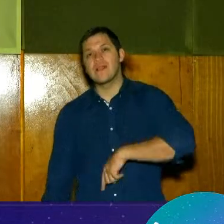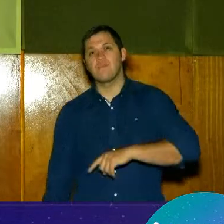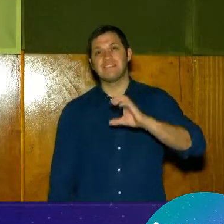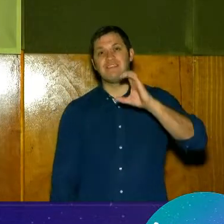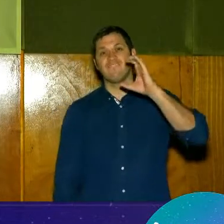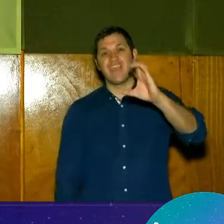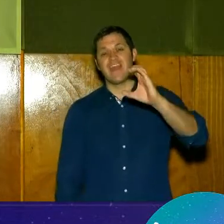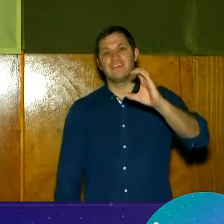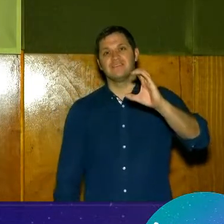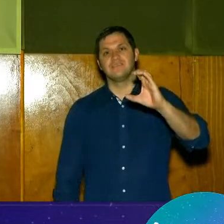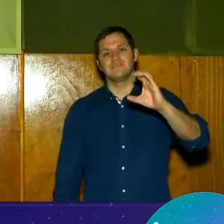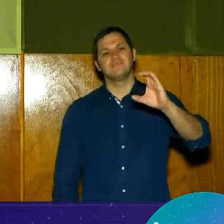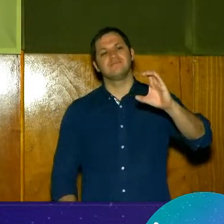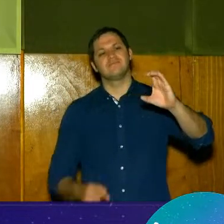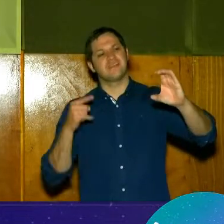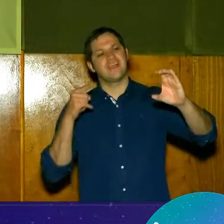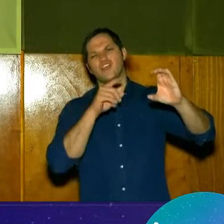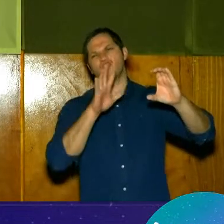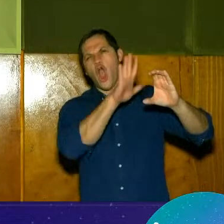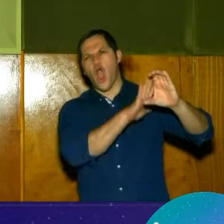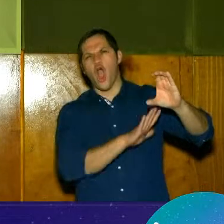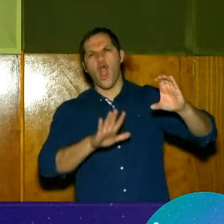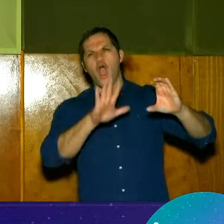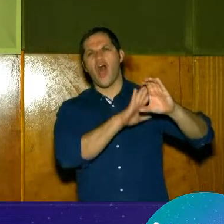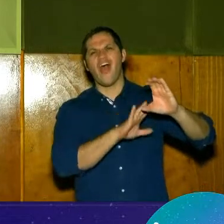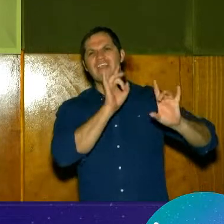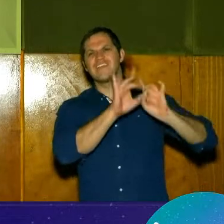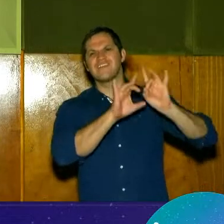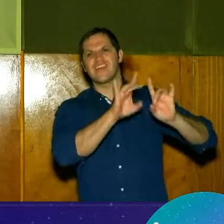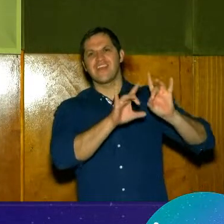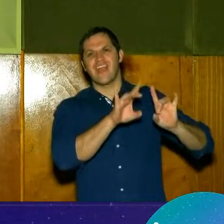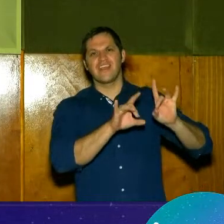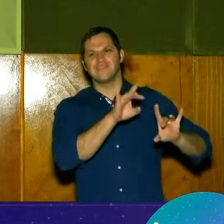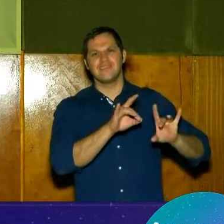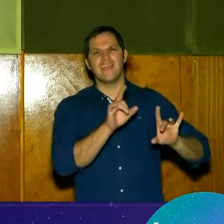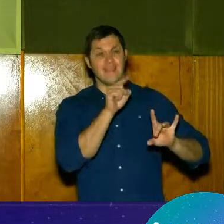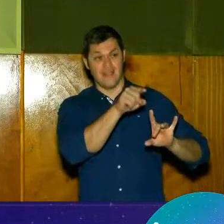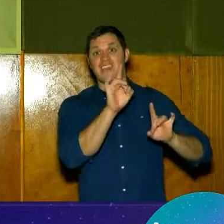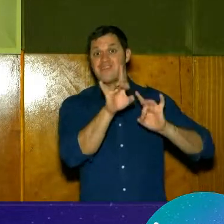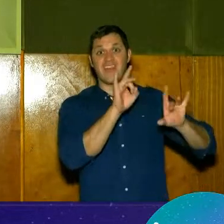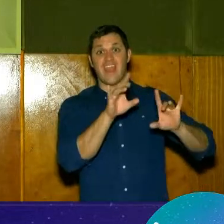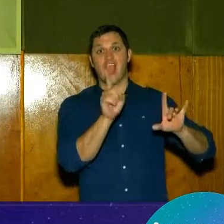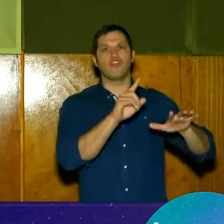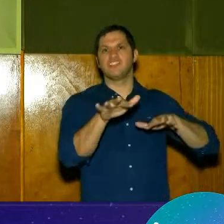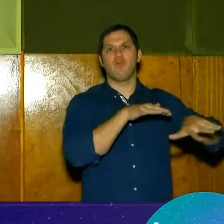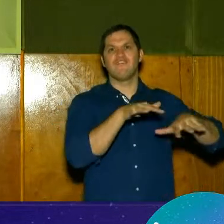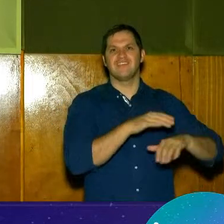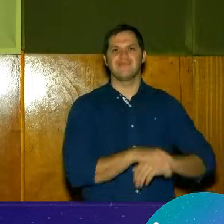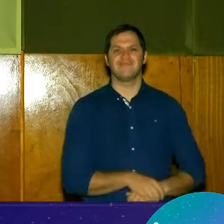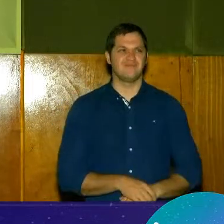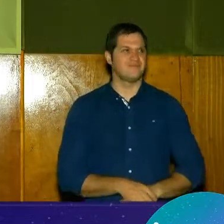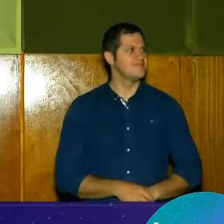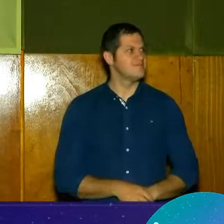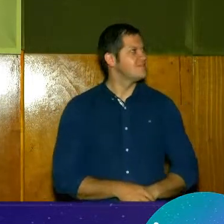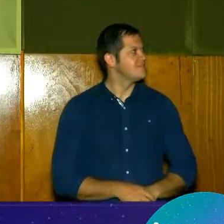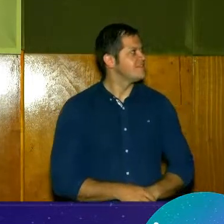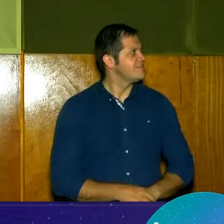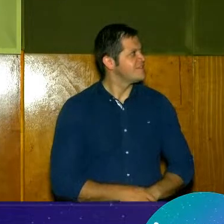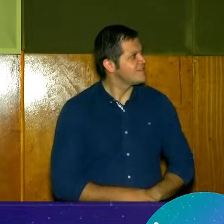último planeta que conocían y vivían en estas esferas estas esferas giraban y la última esfera era donde estaban todas las